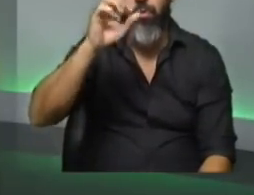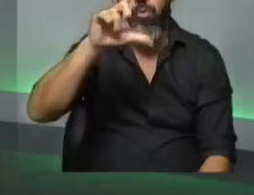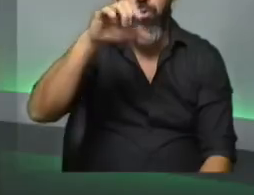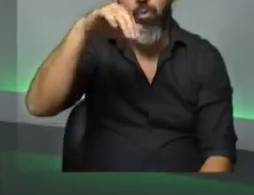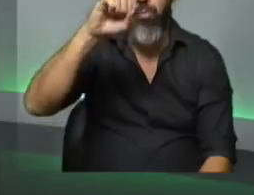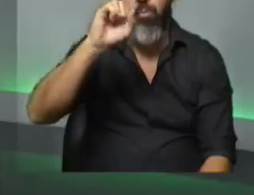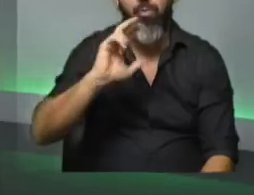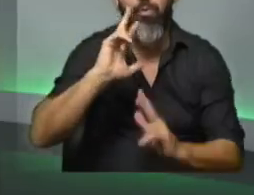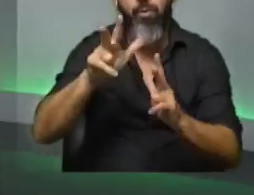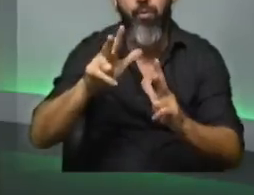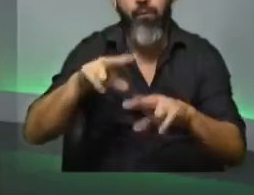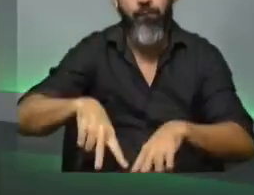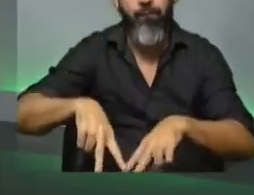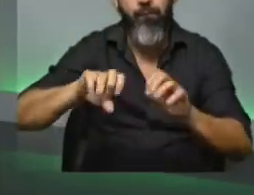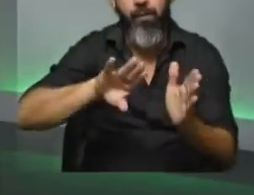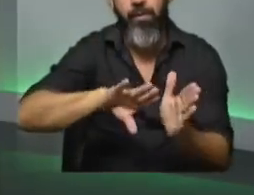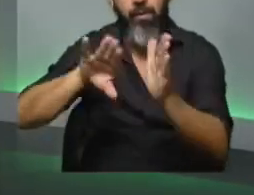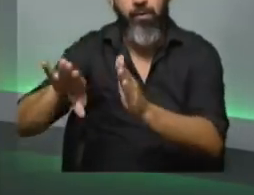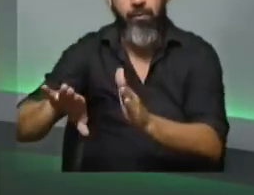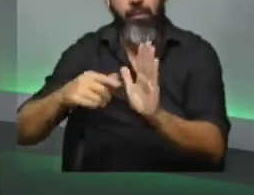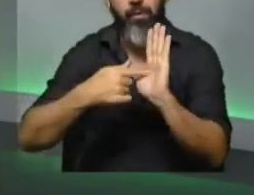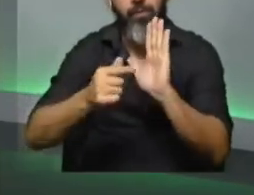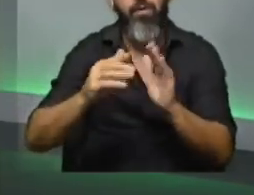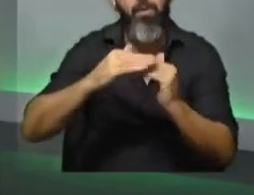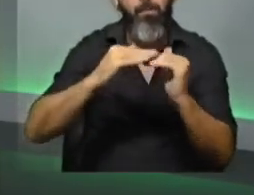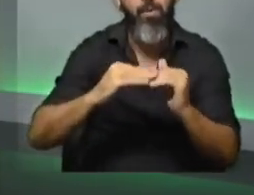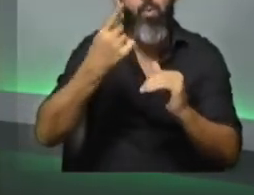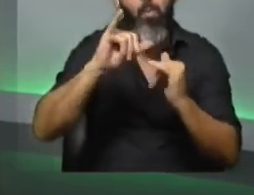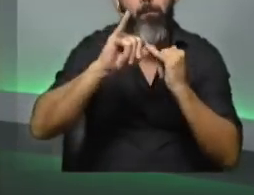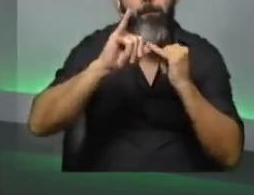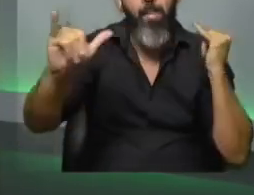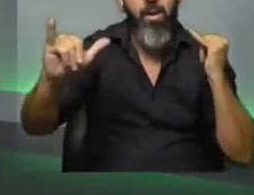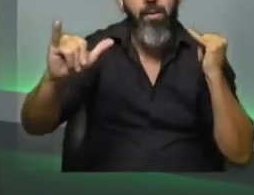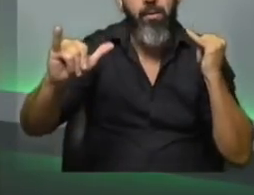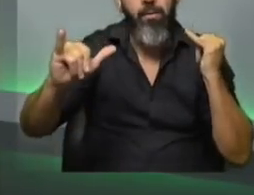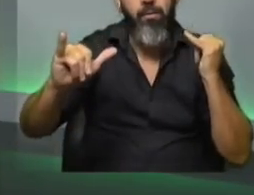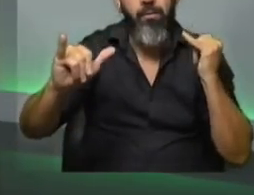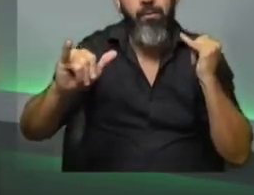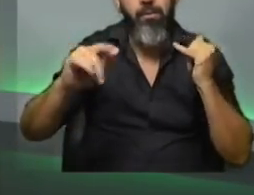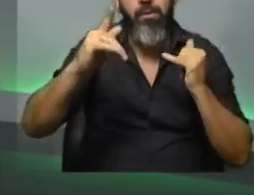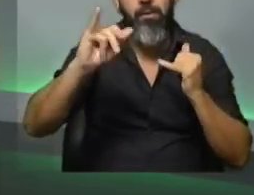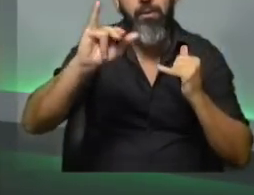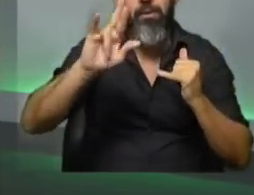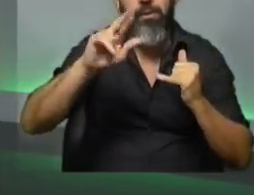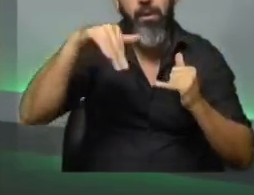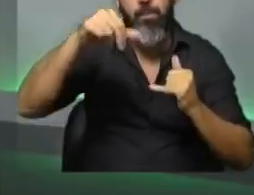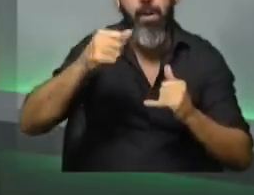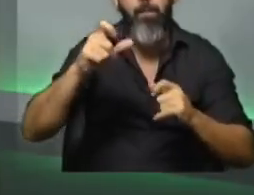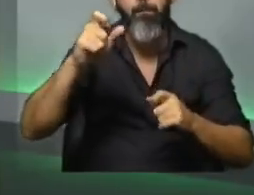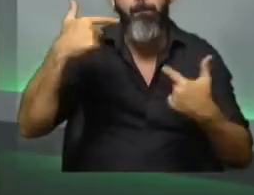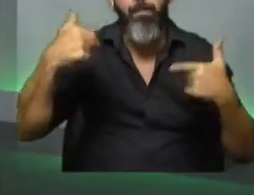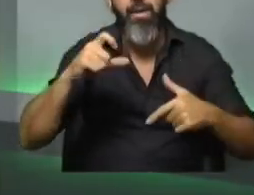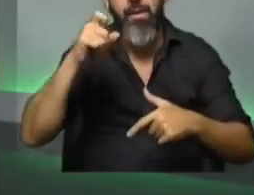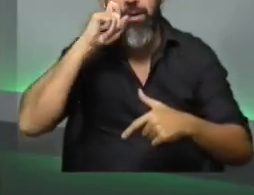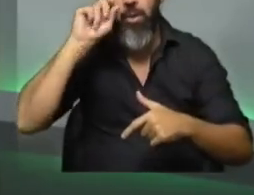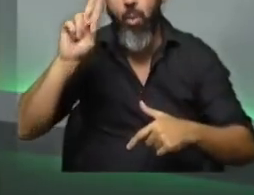afirmó que una pericia independiente determinó que es al menos un correo electrónico de quima service al Ministerio de turismo fue enviado